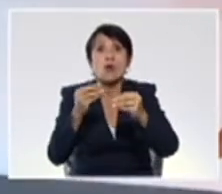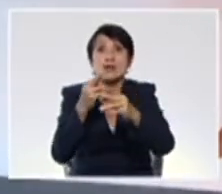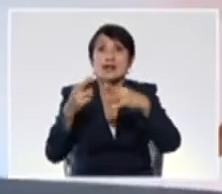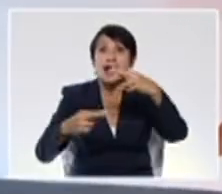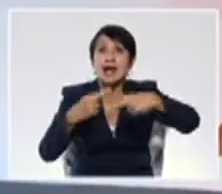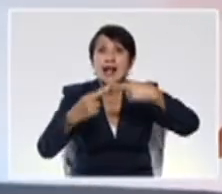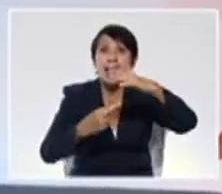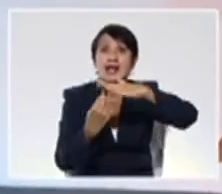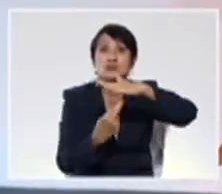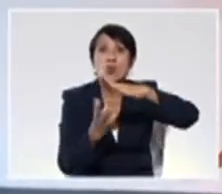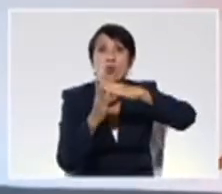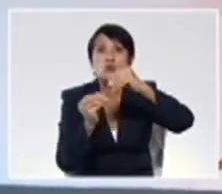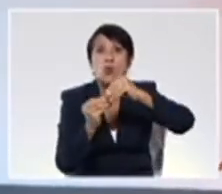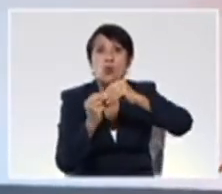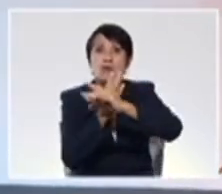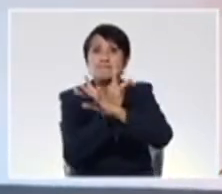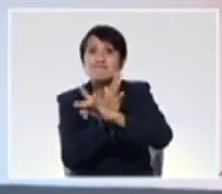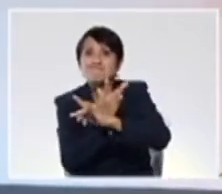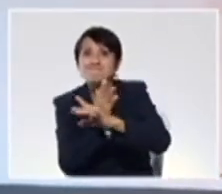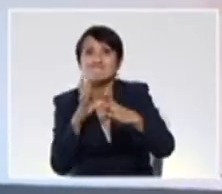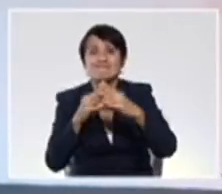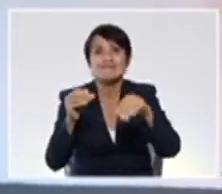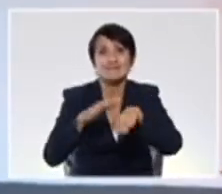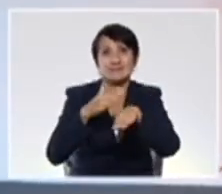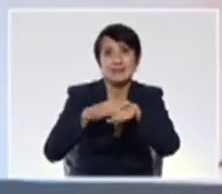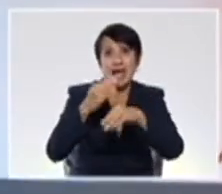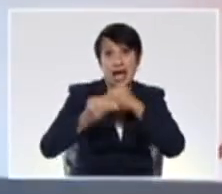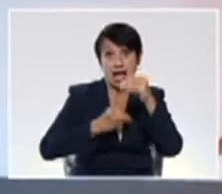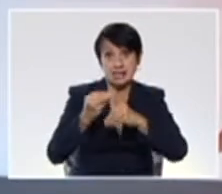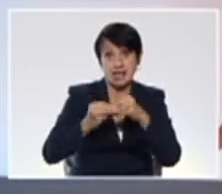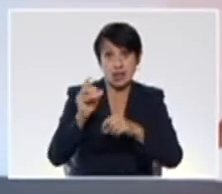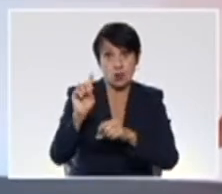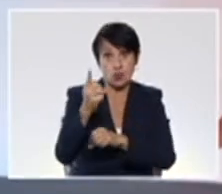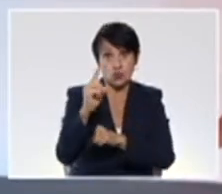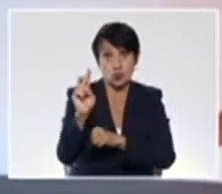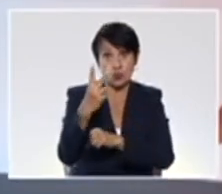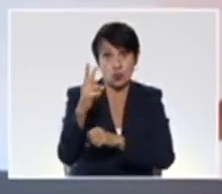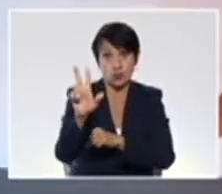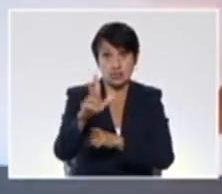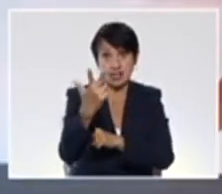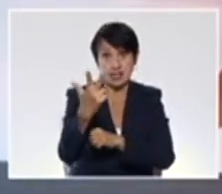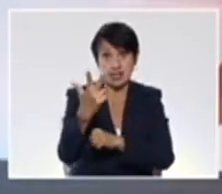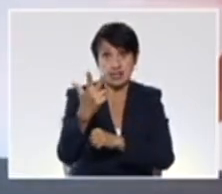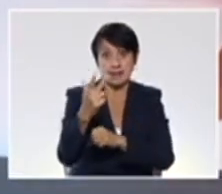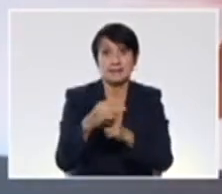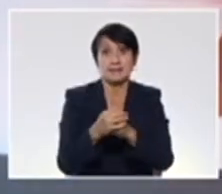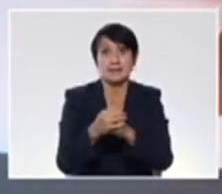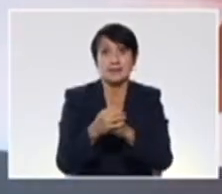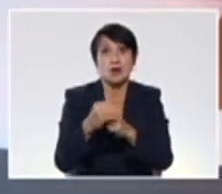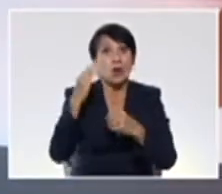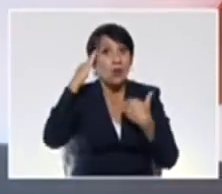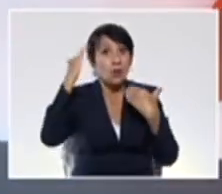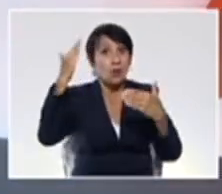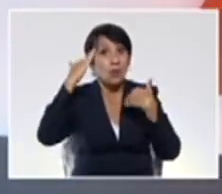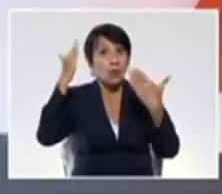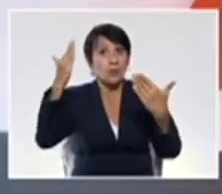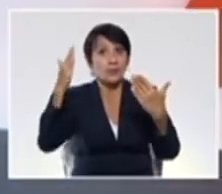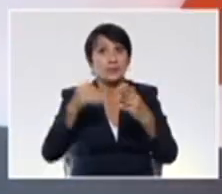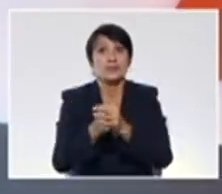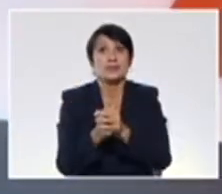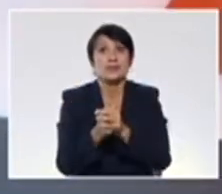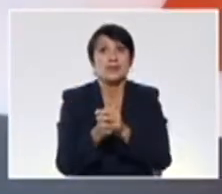para darles la bienvenida aquí en sus jueves de hacer. A la cuenta de 3, muchachas y muchachos. 1, 2 y 3.